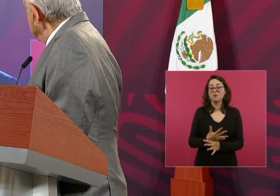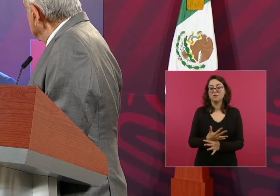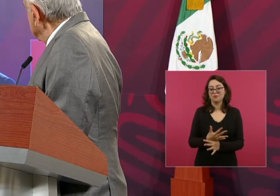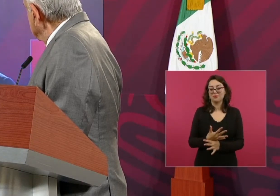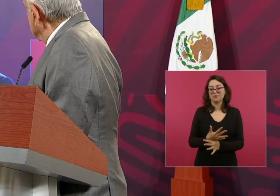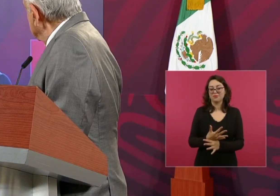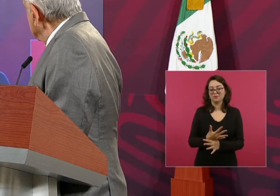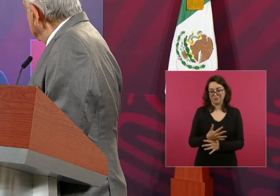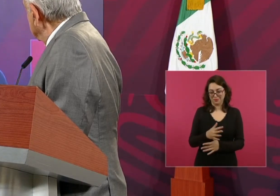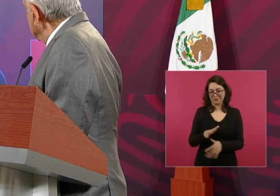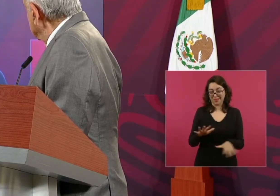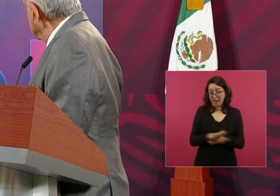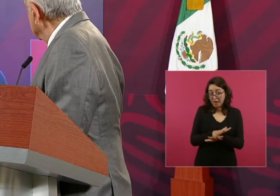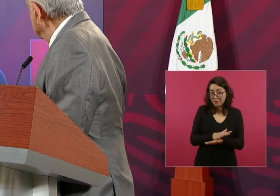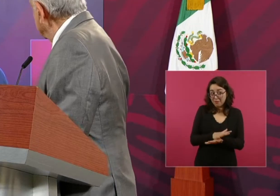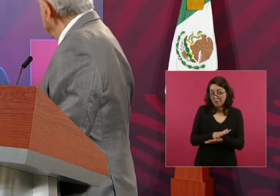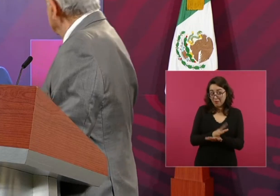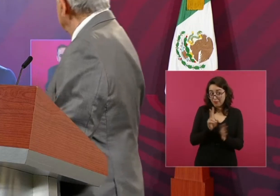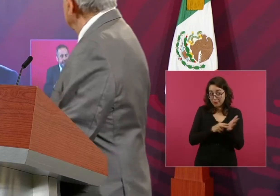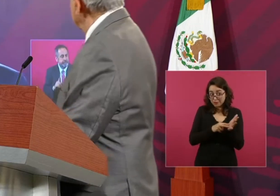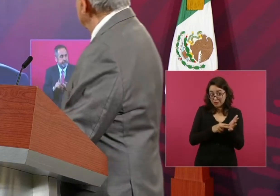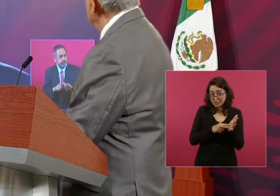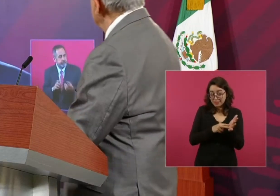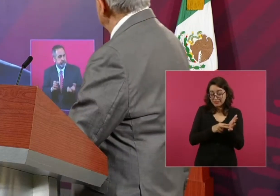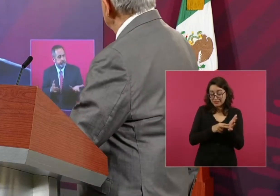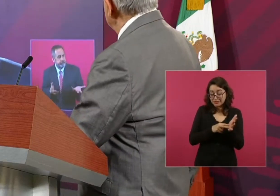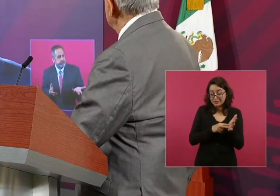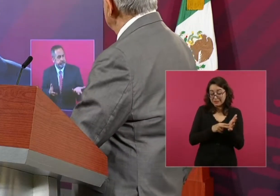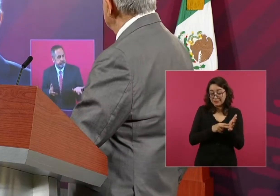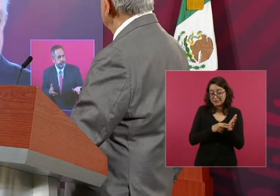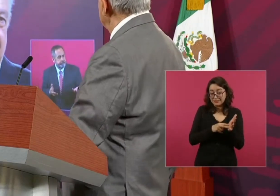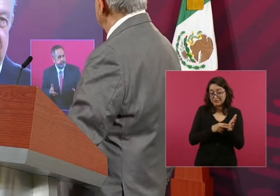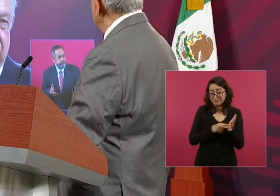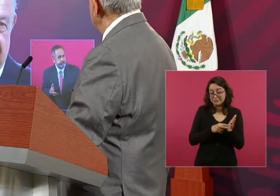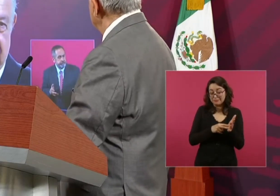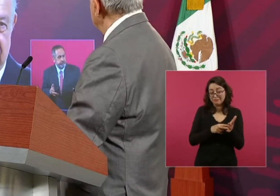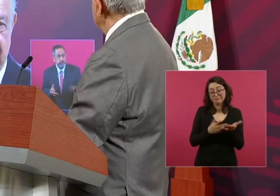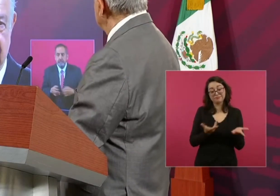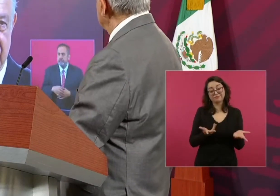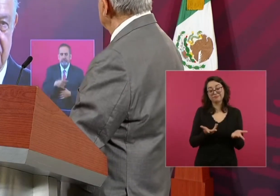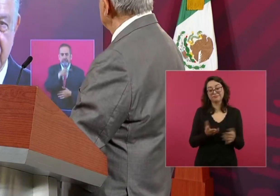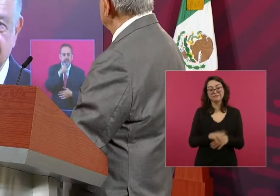Eso del cambio lo desgastaron.